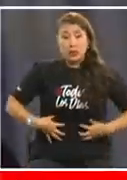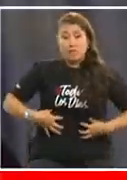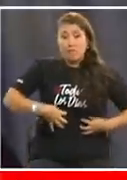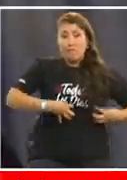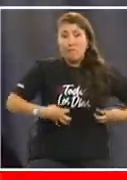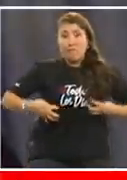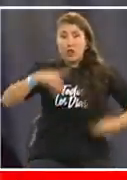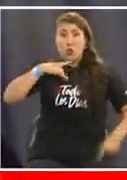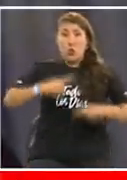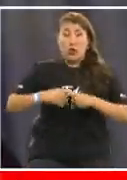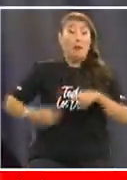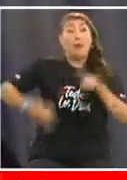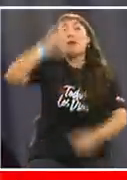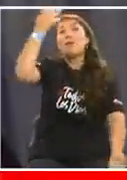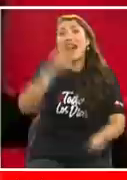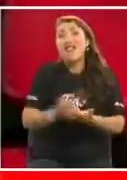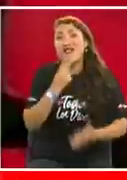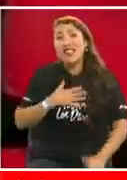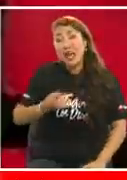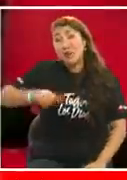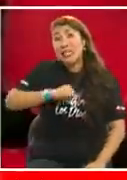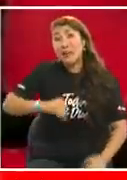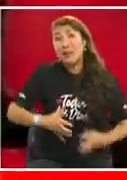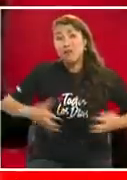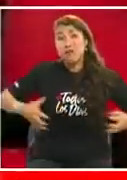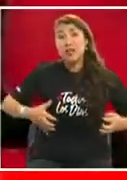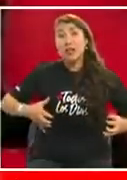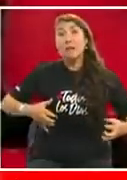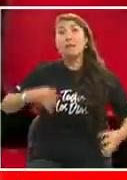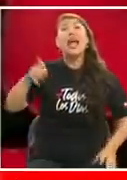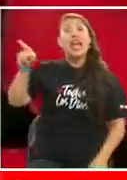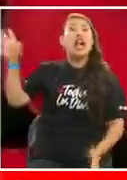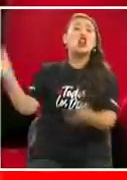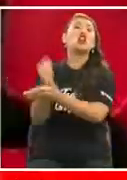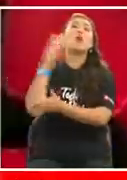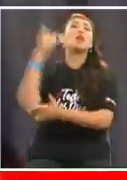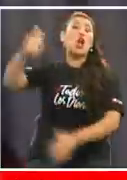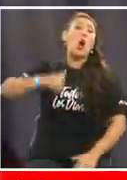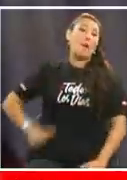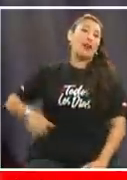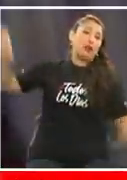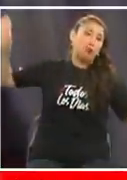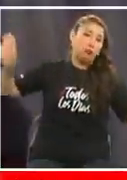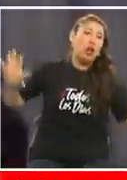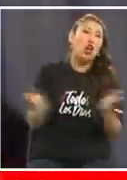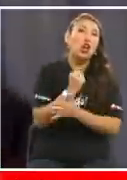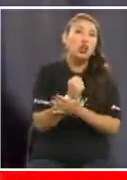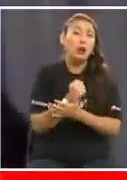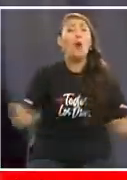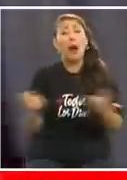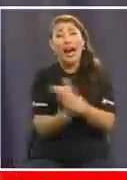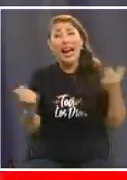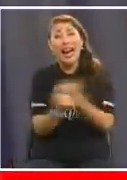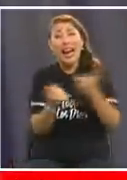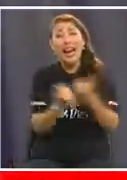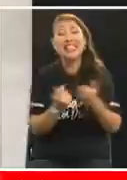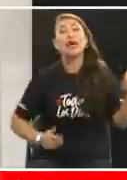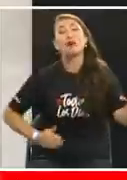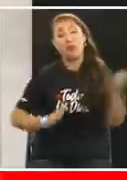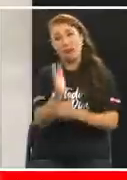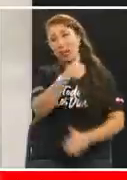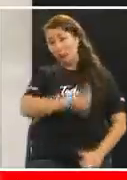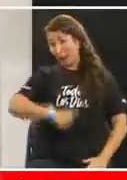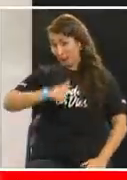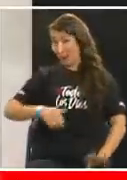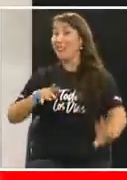había sido inédito en nuestra historia. Sí, la sacó porque se operó, pero yo no la había sacado nunca. Cuidado, que vamos a empezar a hablar de